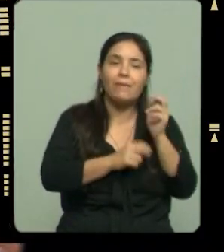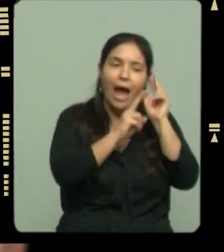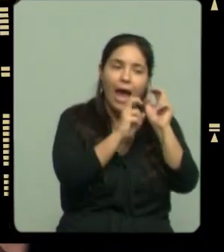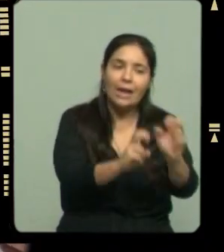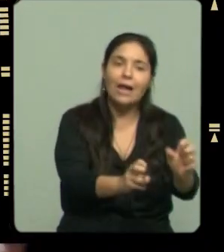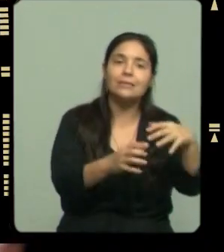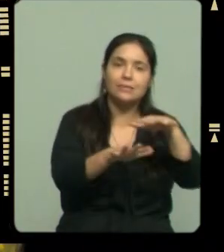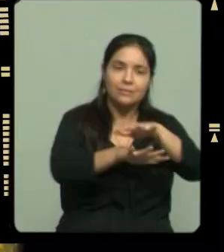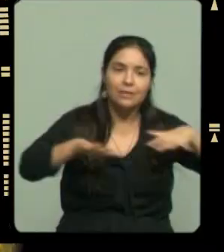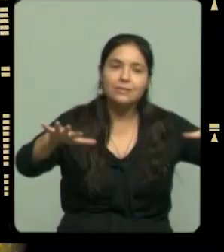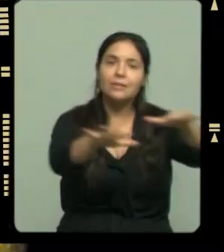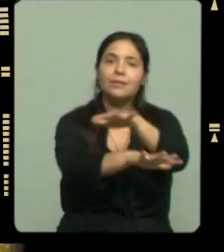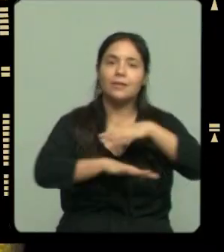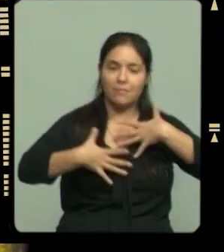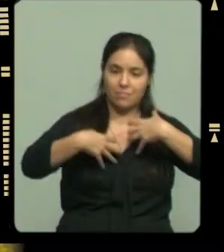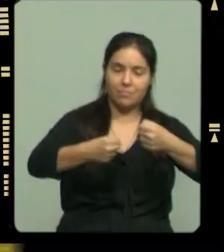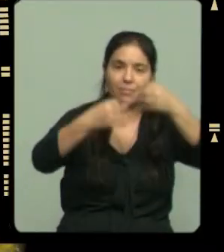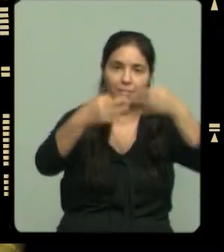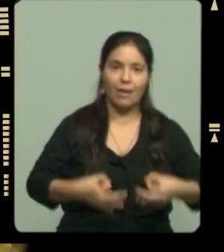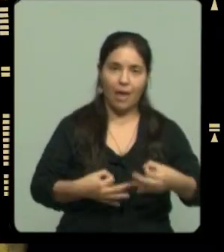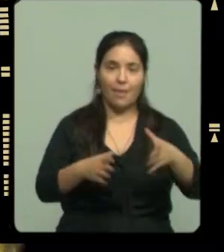la armonía.